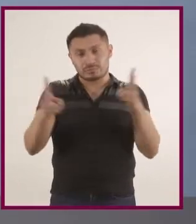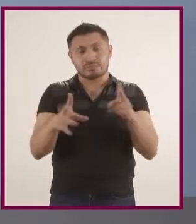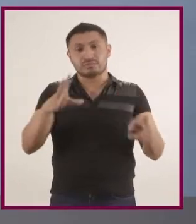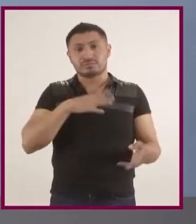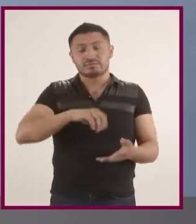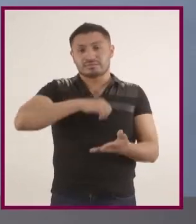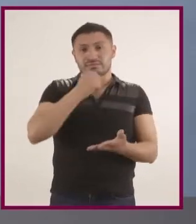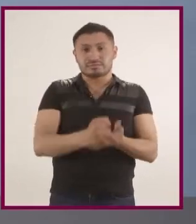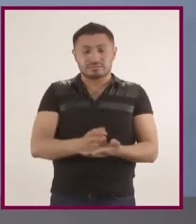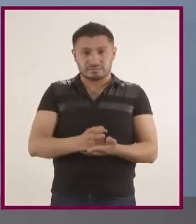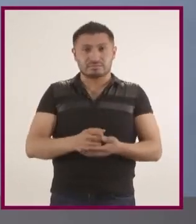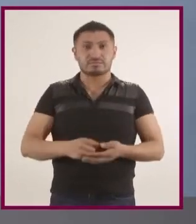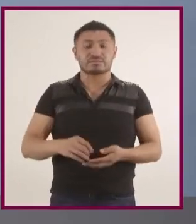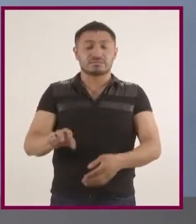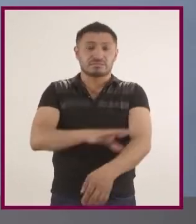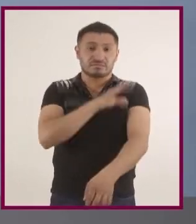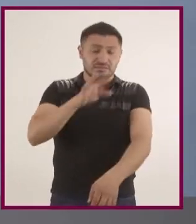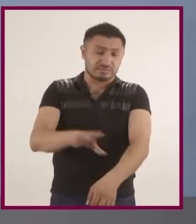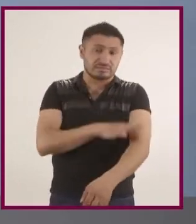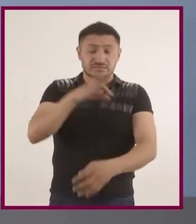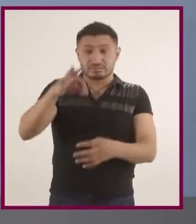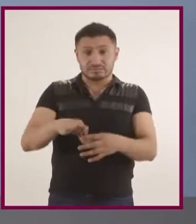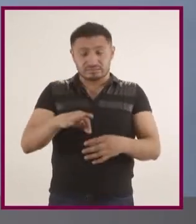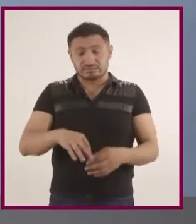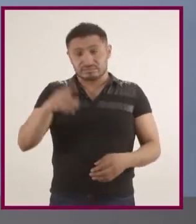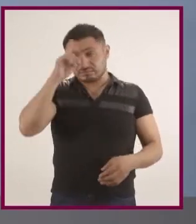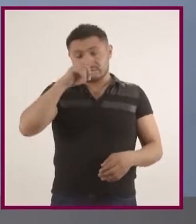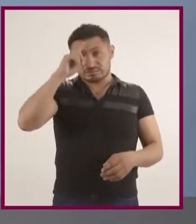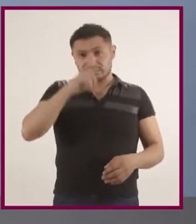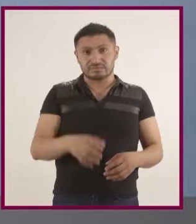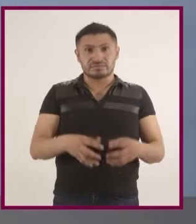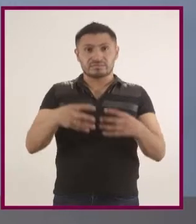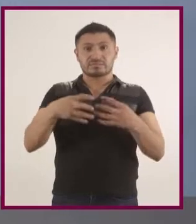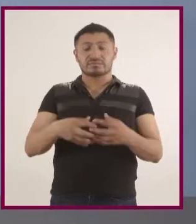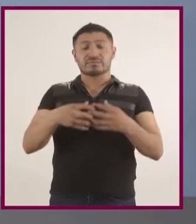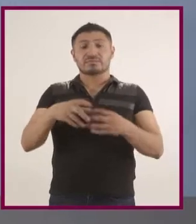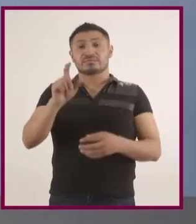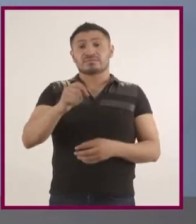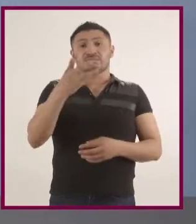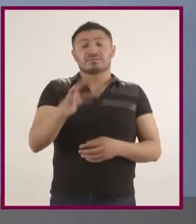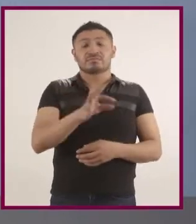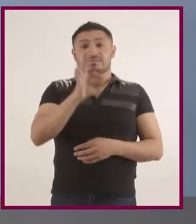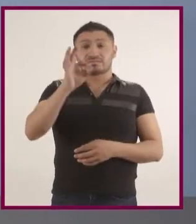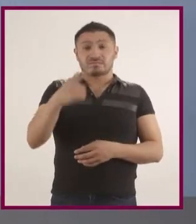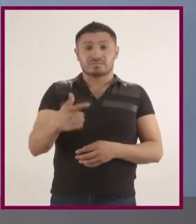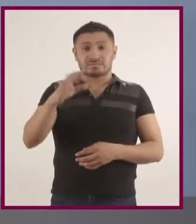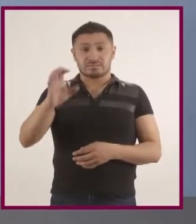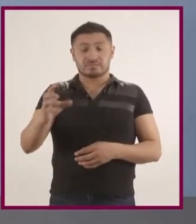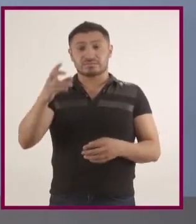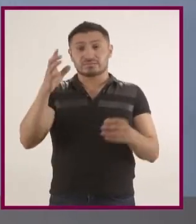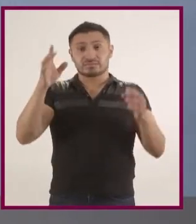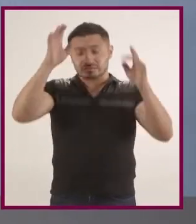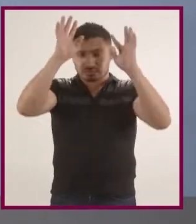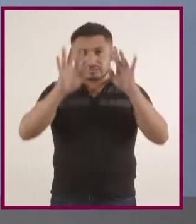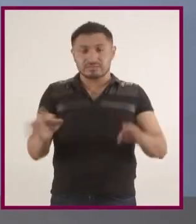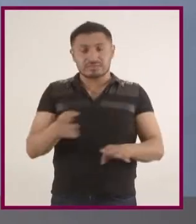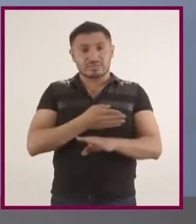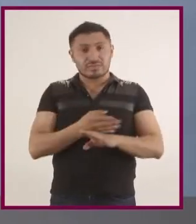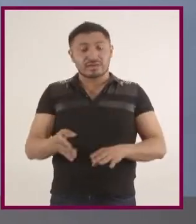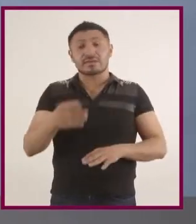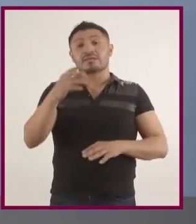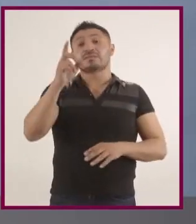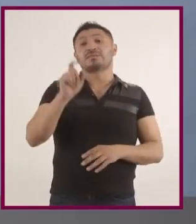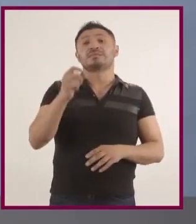energética se recomienda tener los equipos a 24 grados centígrados en invierno y a 22 en verano